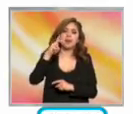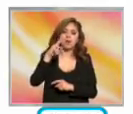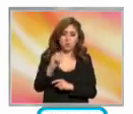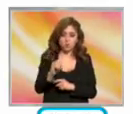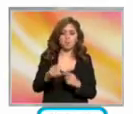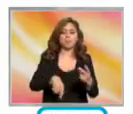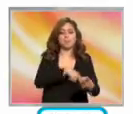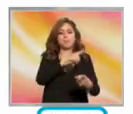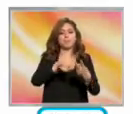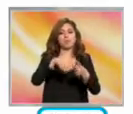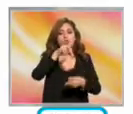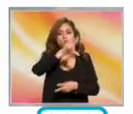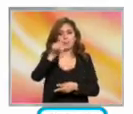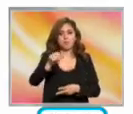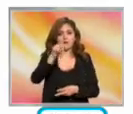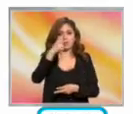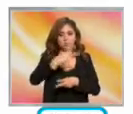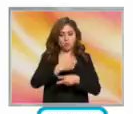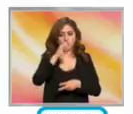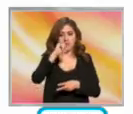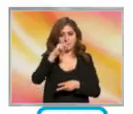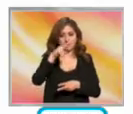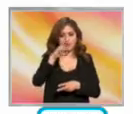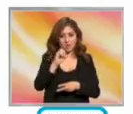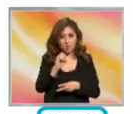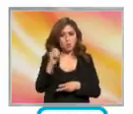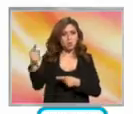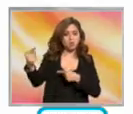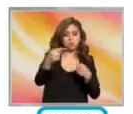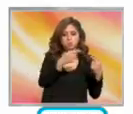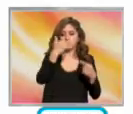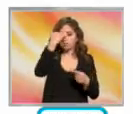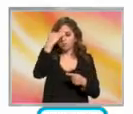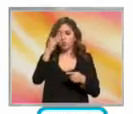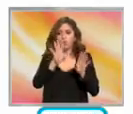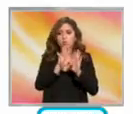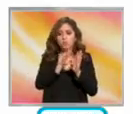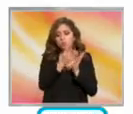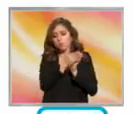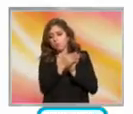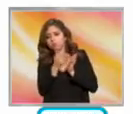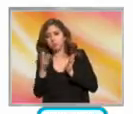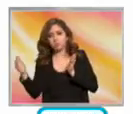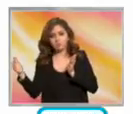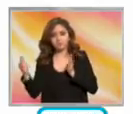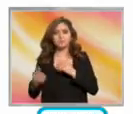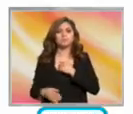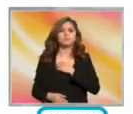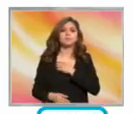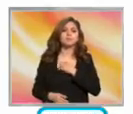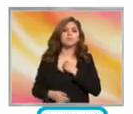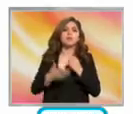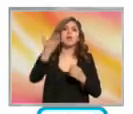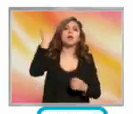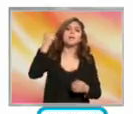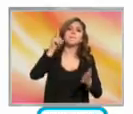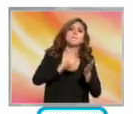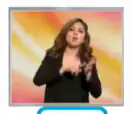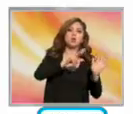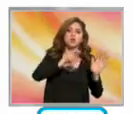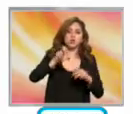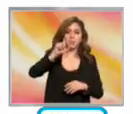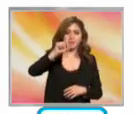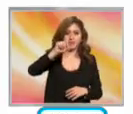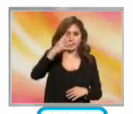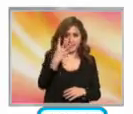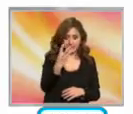segundo imperio. Claro, es que hubo 2 imperios en México, Claro. pero con mucho Maximiliano. tiempo entre uno y el otro, ¿no? Bueno, sí, pero antes Sí. tenemos todavía la del 1823